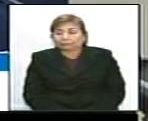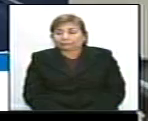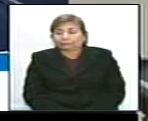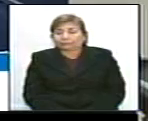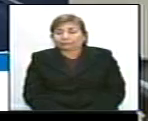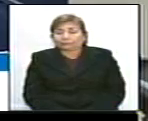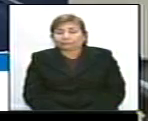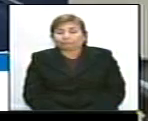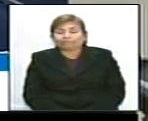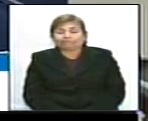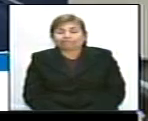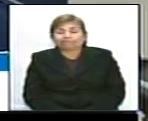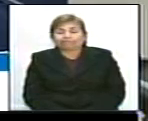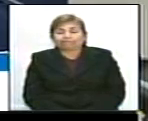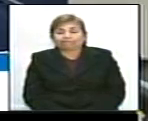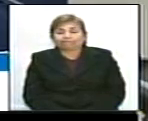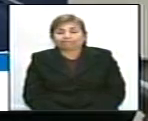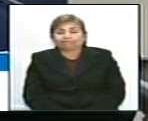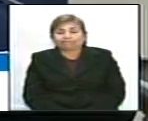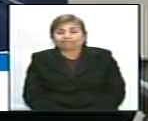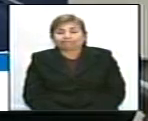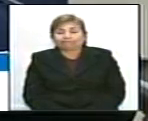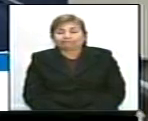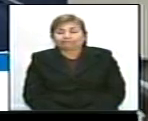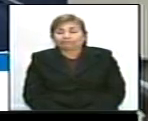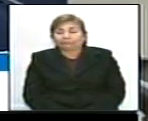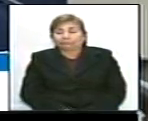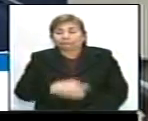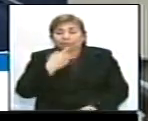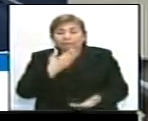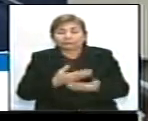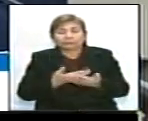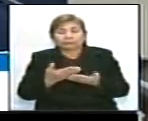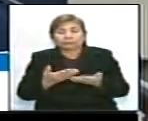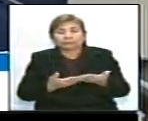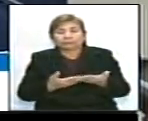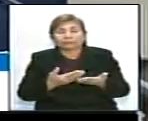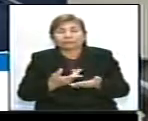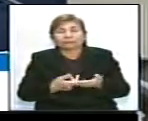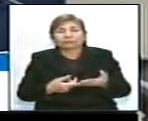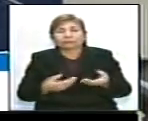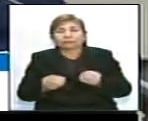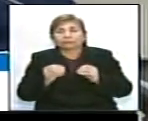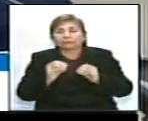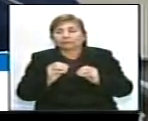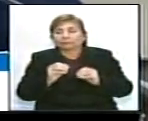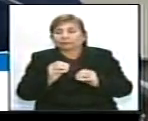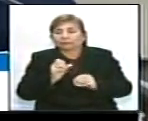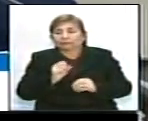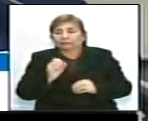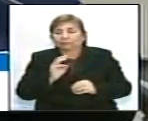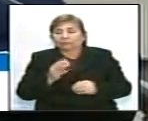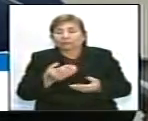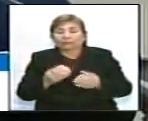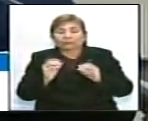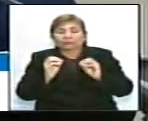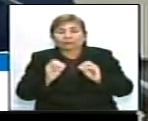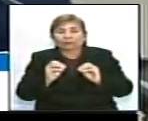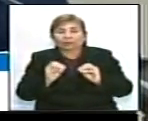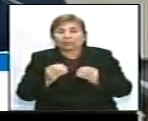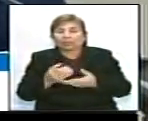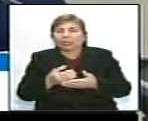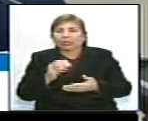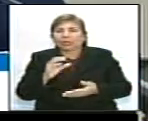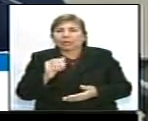Y esto es en función de lo que ponen los gobiernos subnacionales y lo que pone el